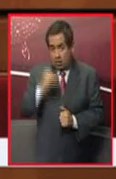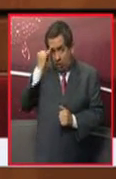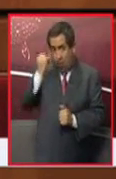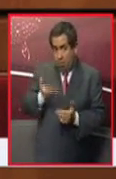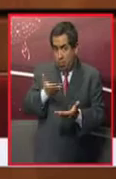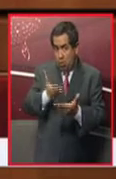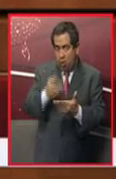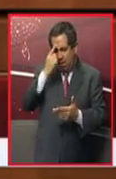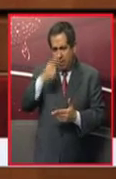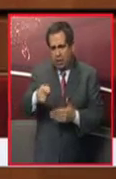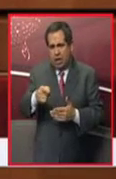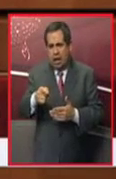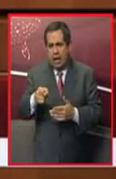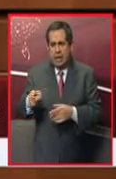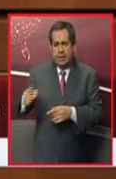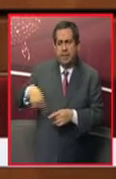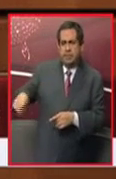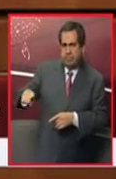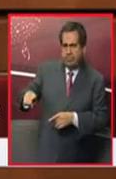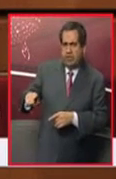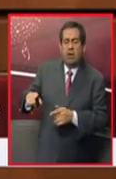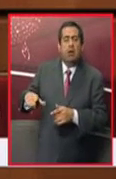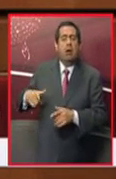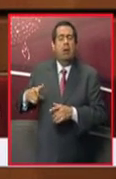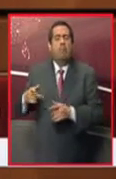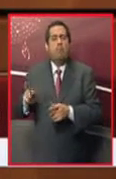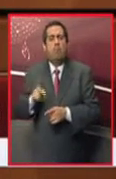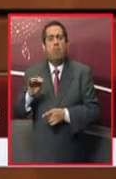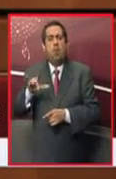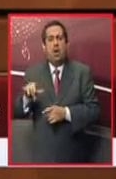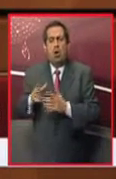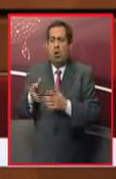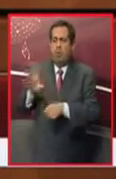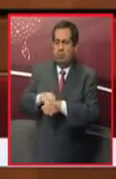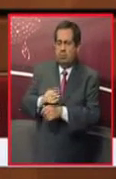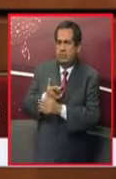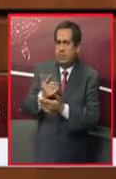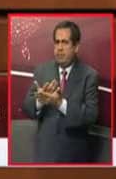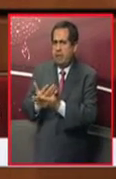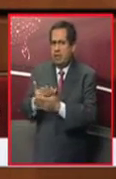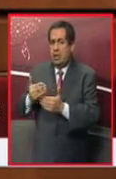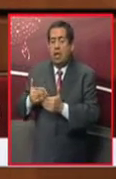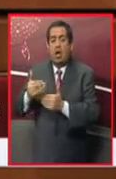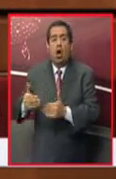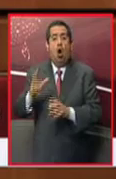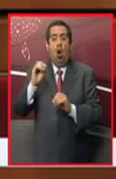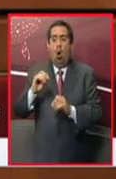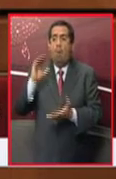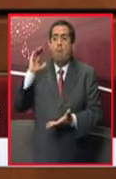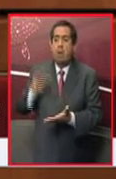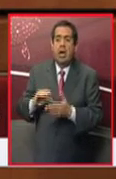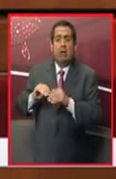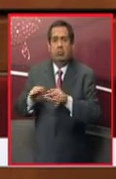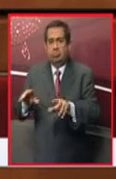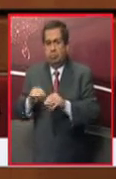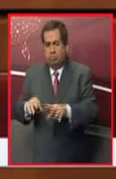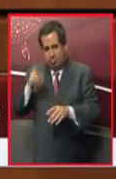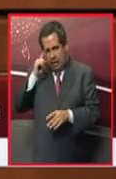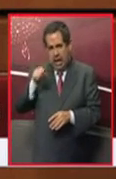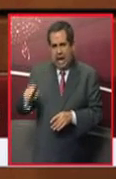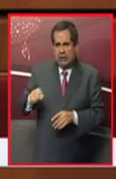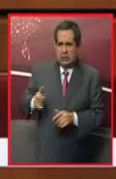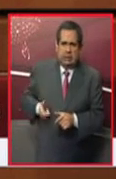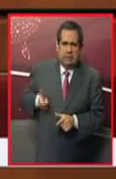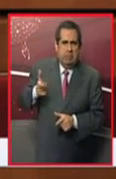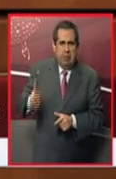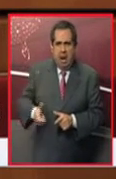le autorice la suspensión temporal de sus transmisiones o bien reduzcan su potencia para que realicen las